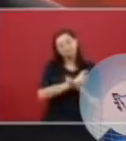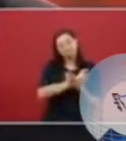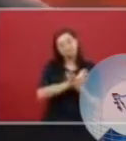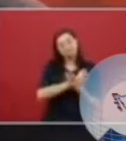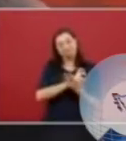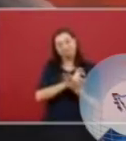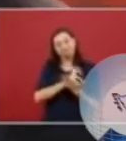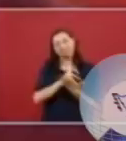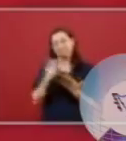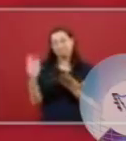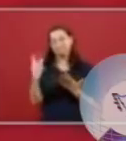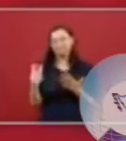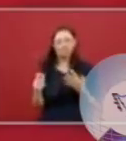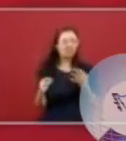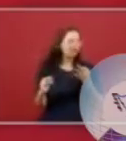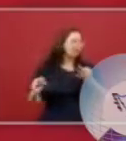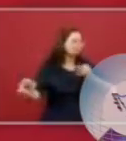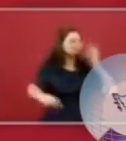Tuvo una campaña